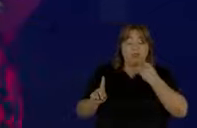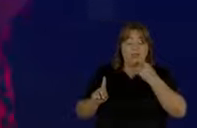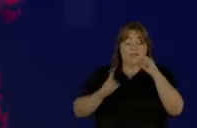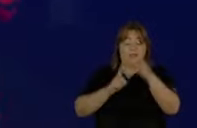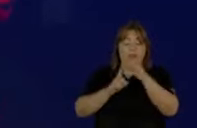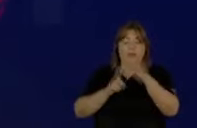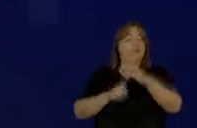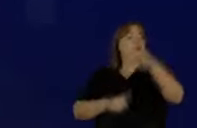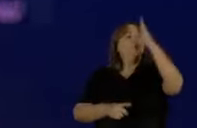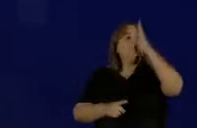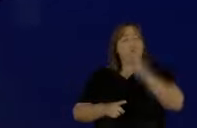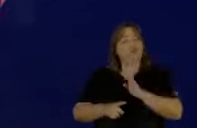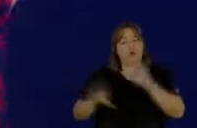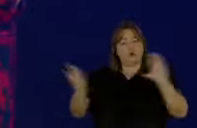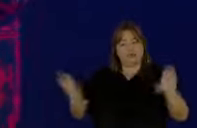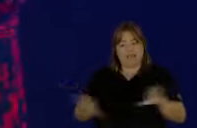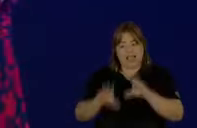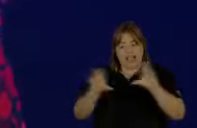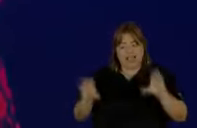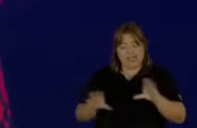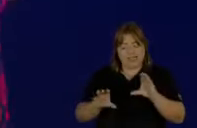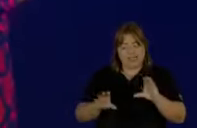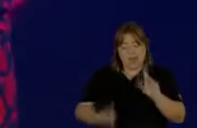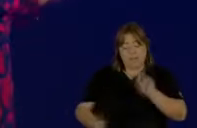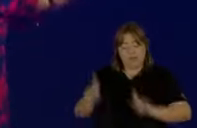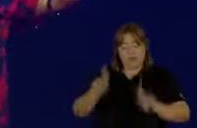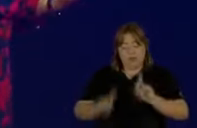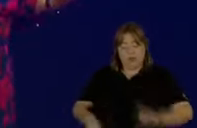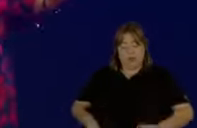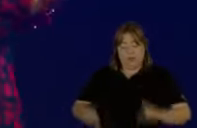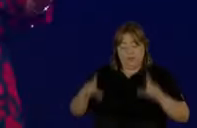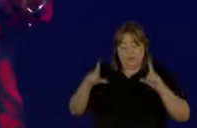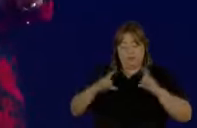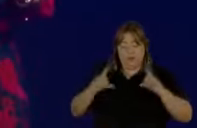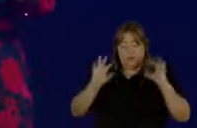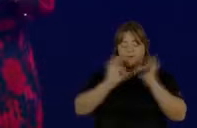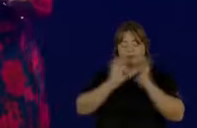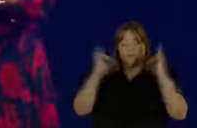Dios hace habitar en familia a los